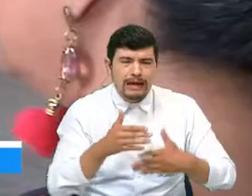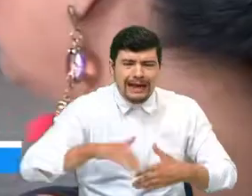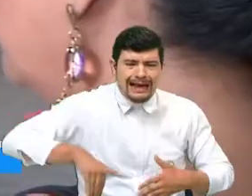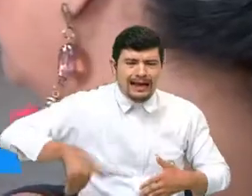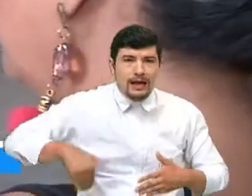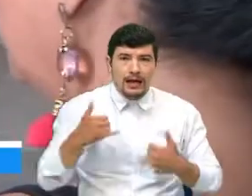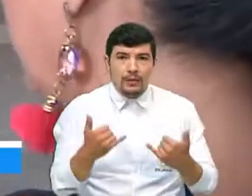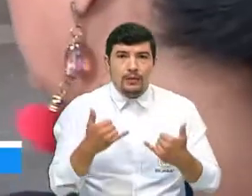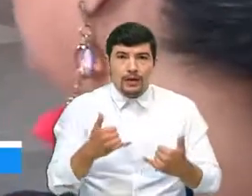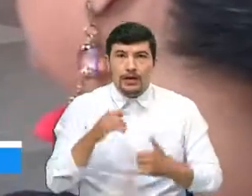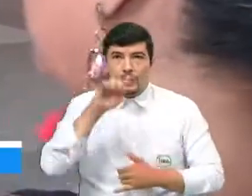la atención del gobierno nacional